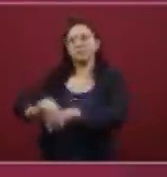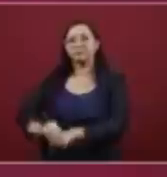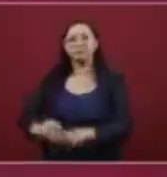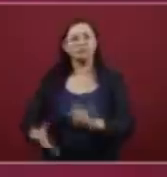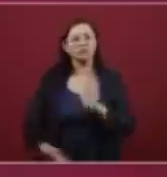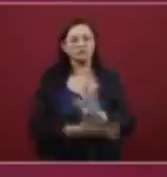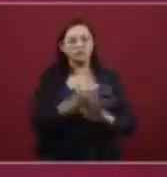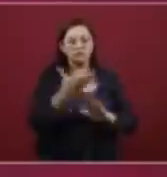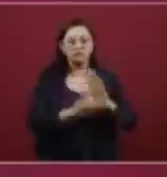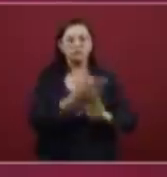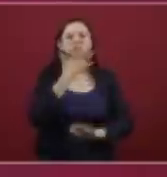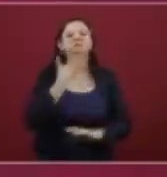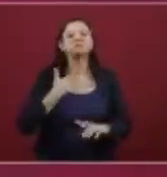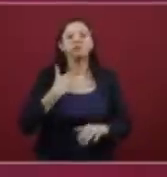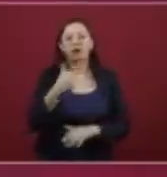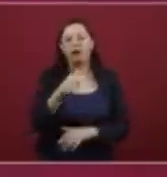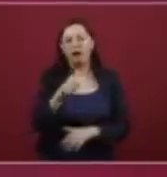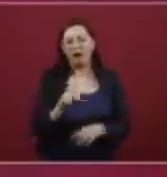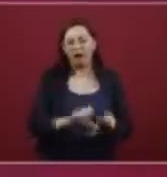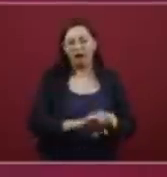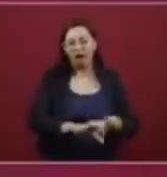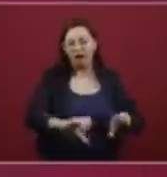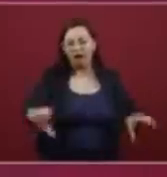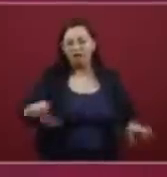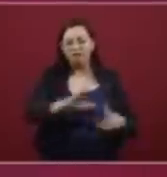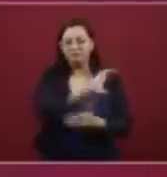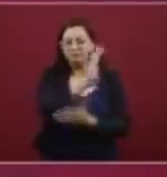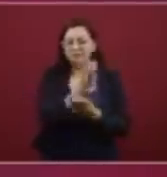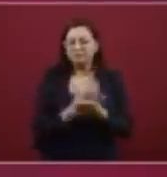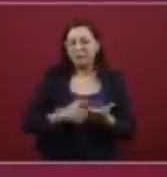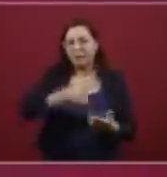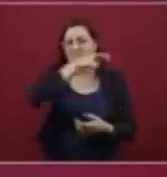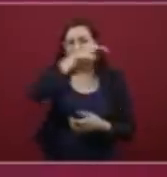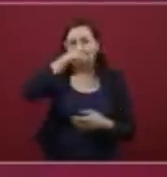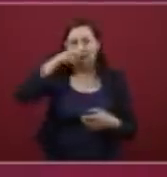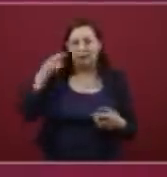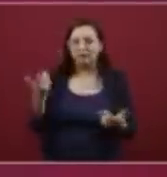gasoductos mediante contratos leoninos?